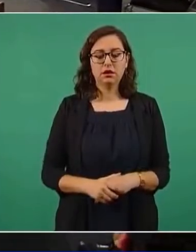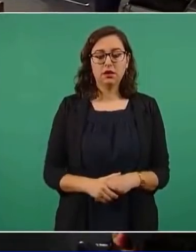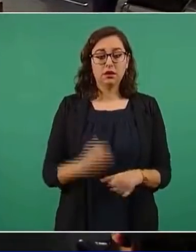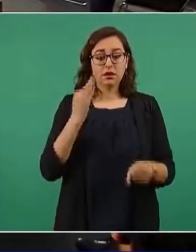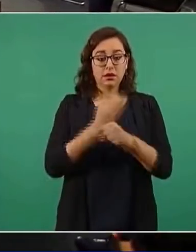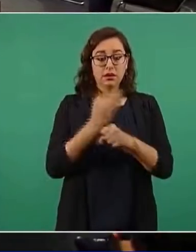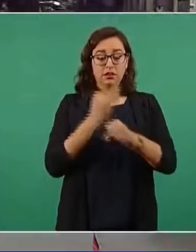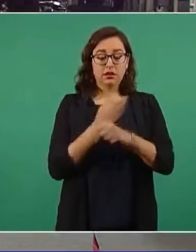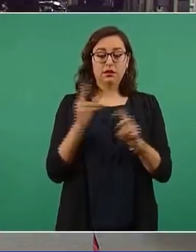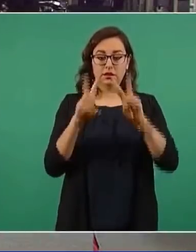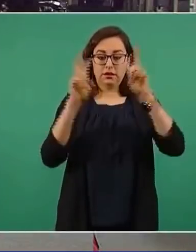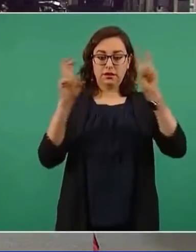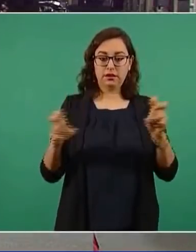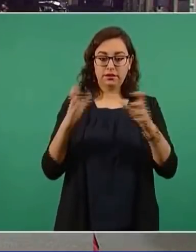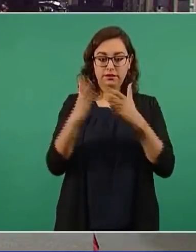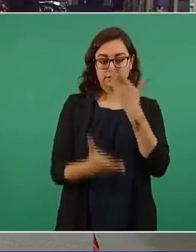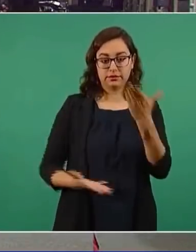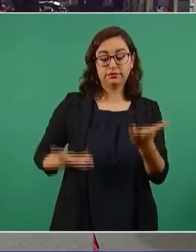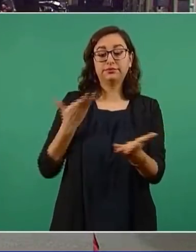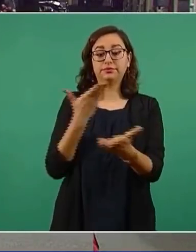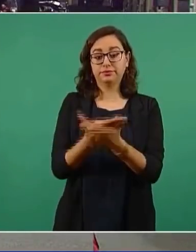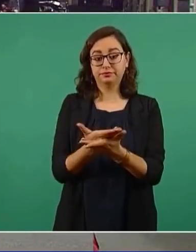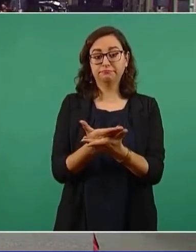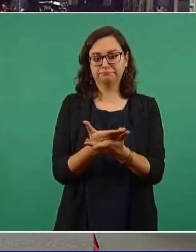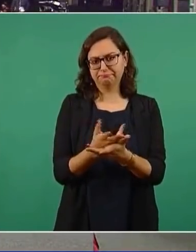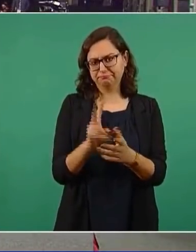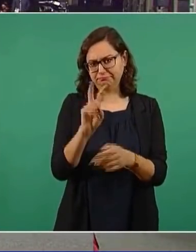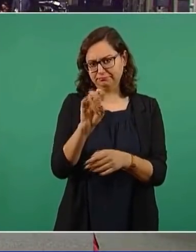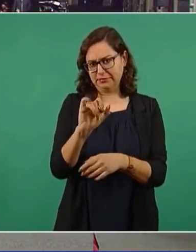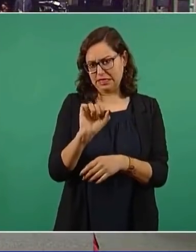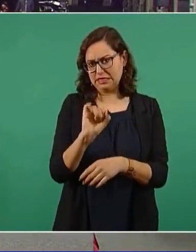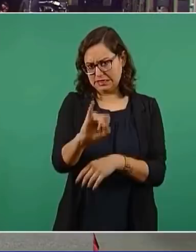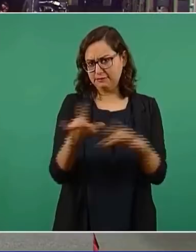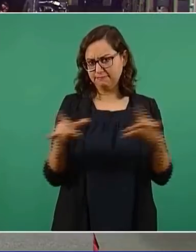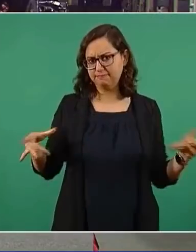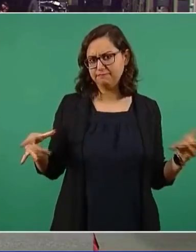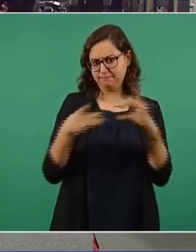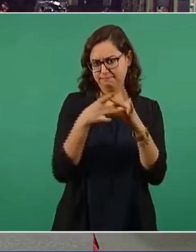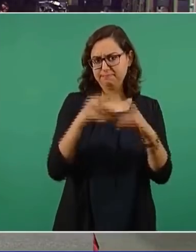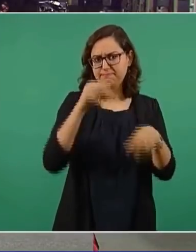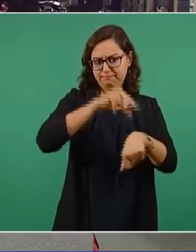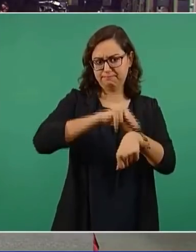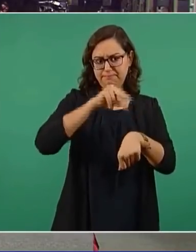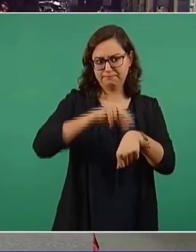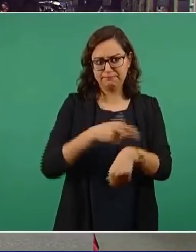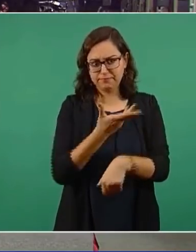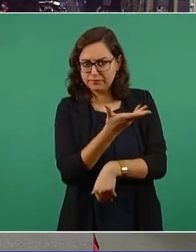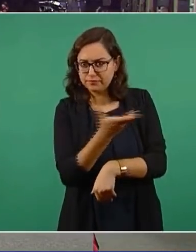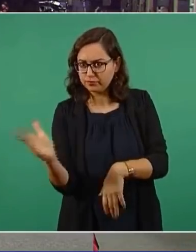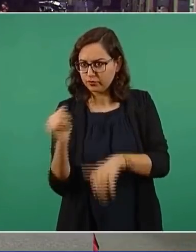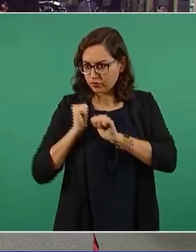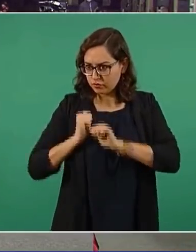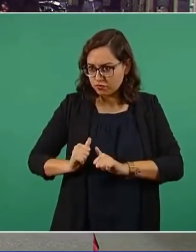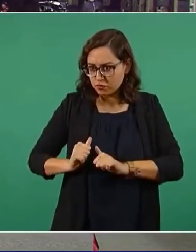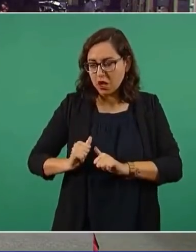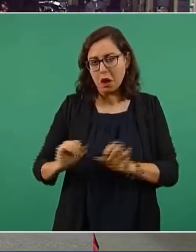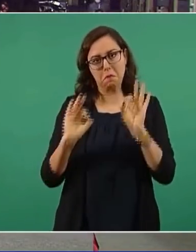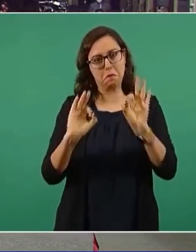es un tema que efectivamente está relacionado con la medicina y qué bueno que están aquí los funcionarios de ese